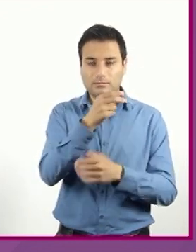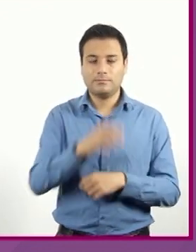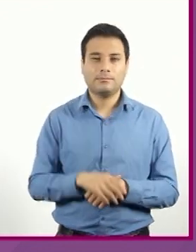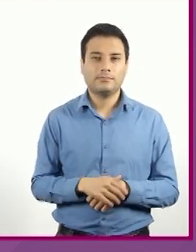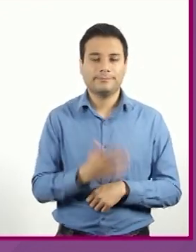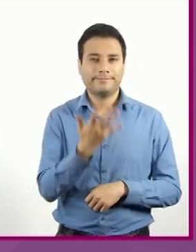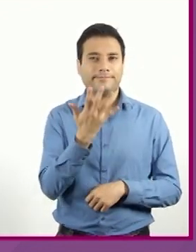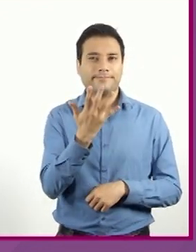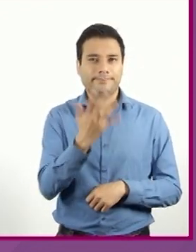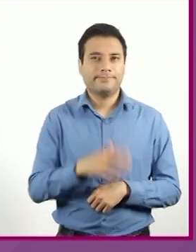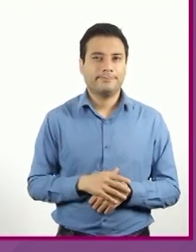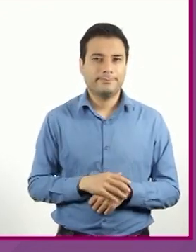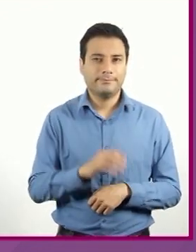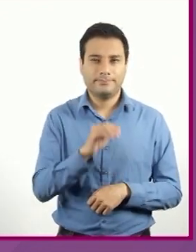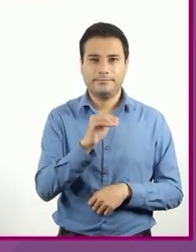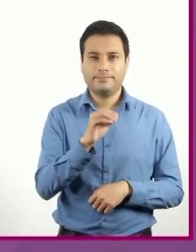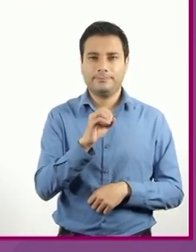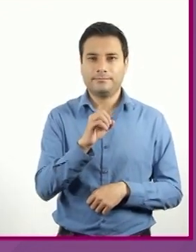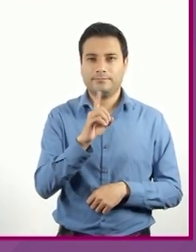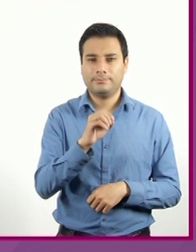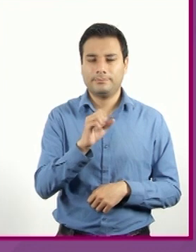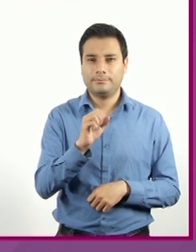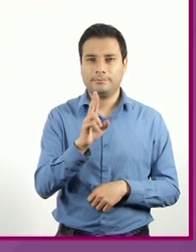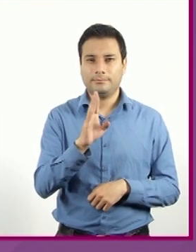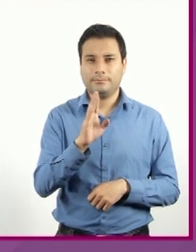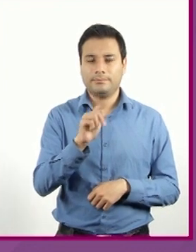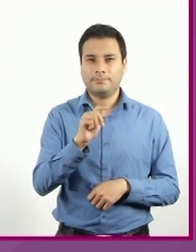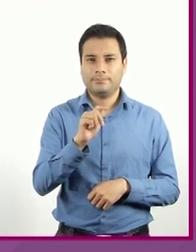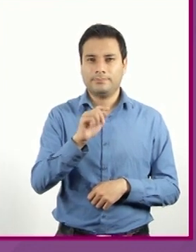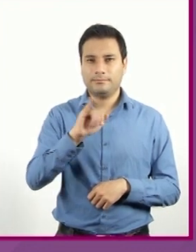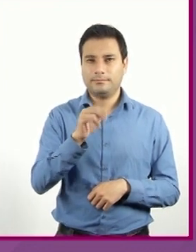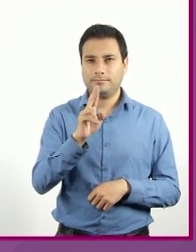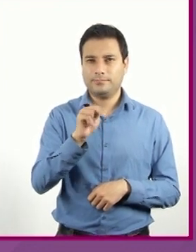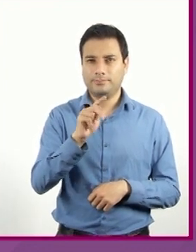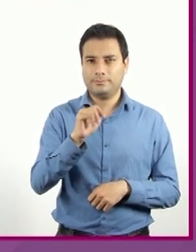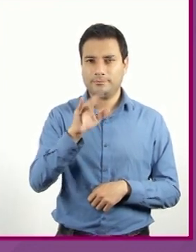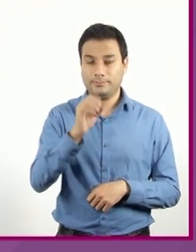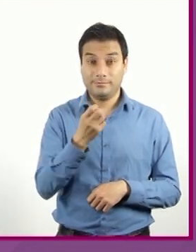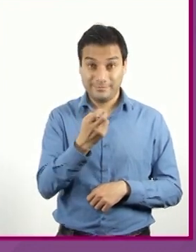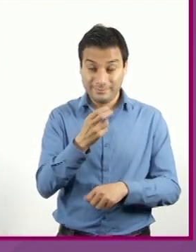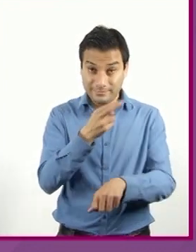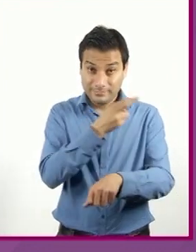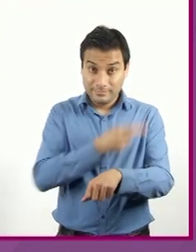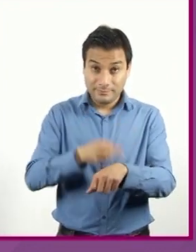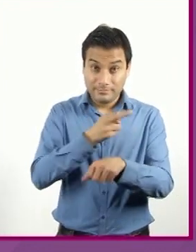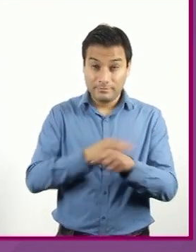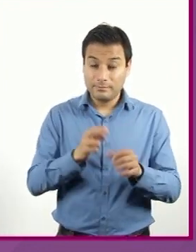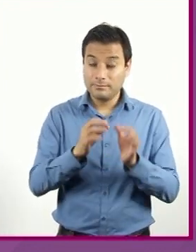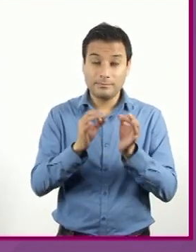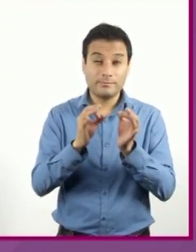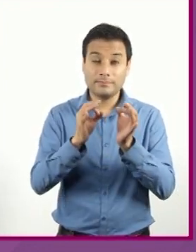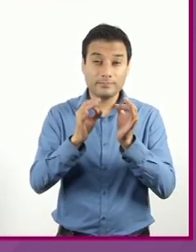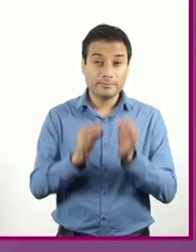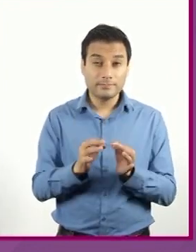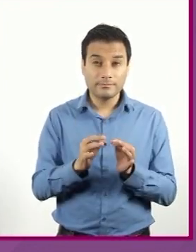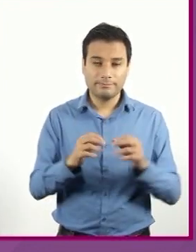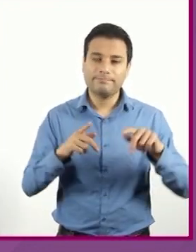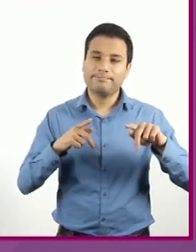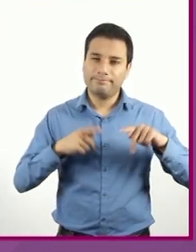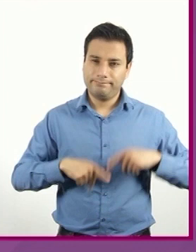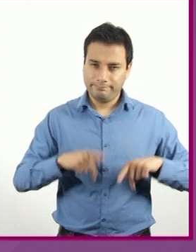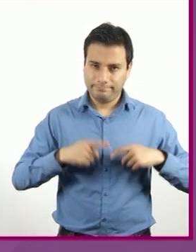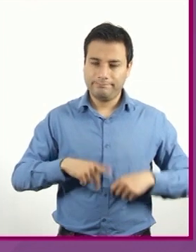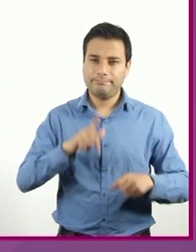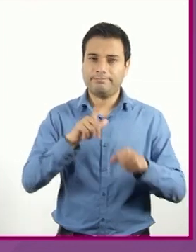5. Modo subjuntivo. Este trámite se realizará de manera